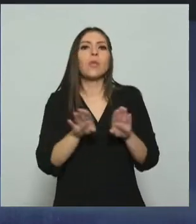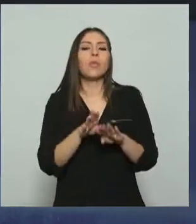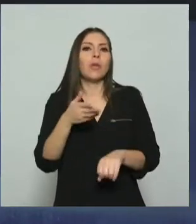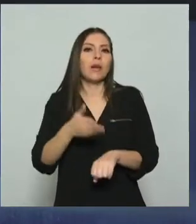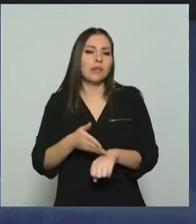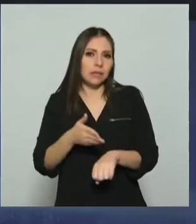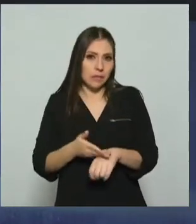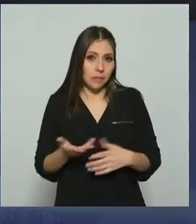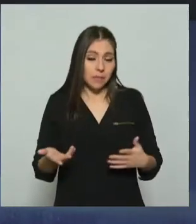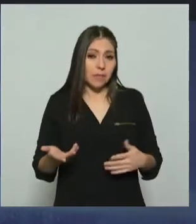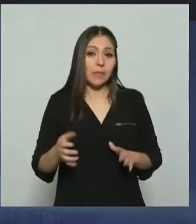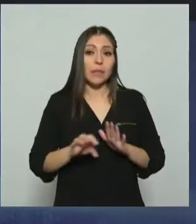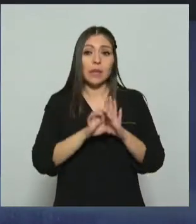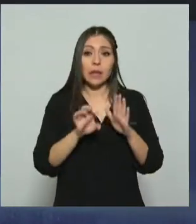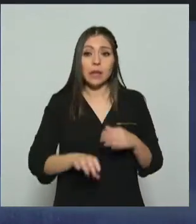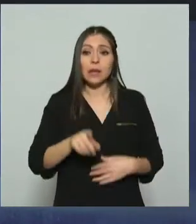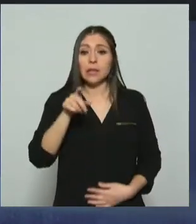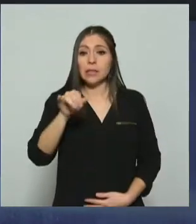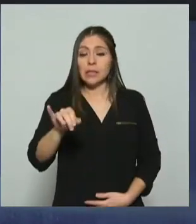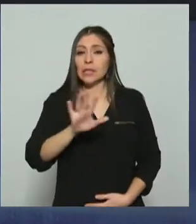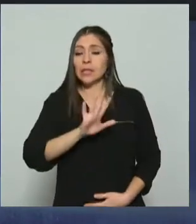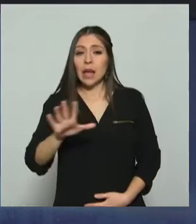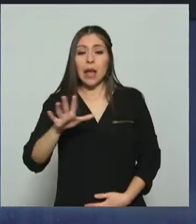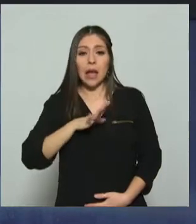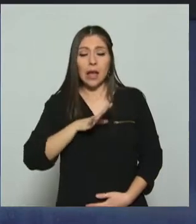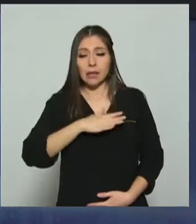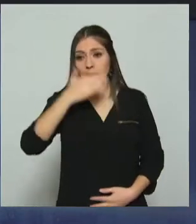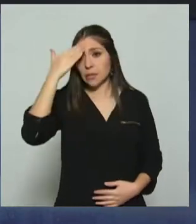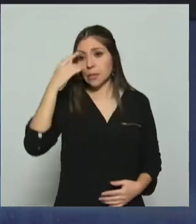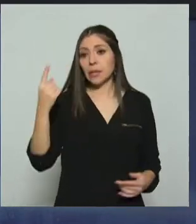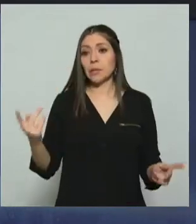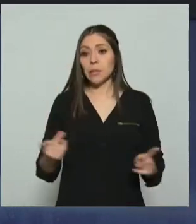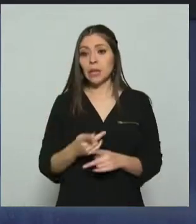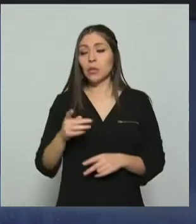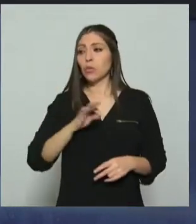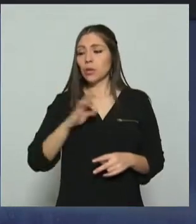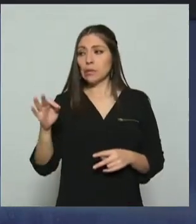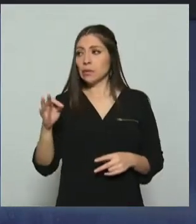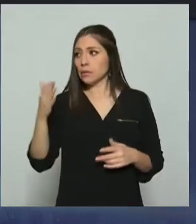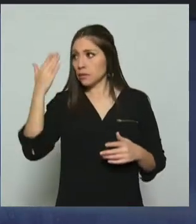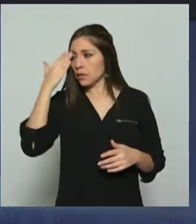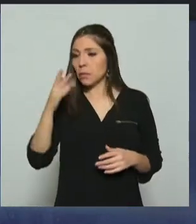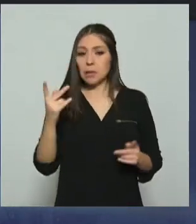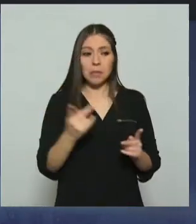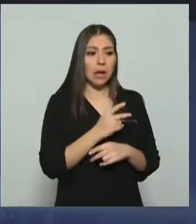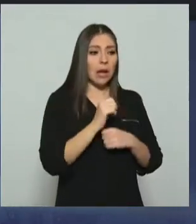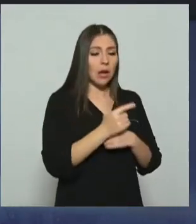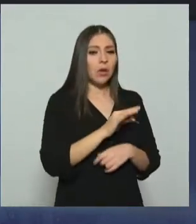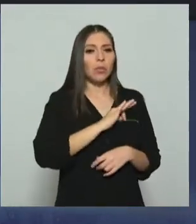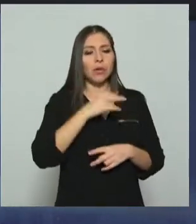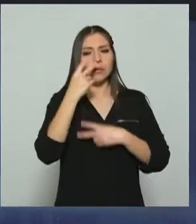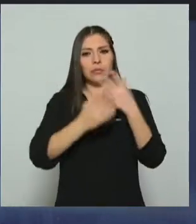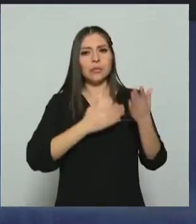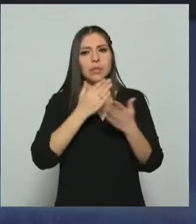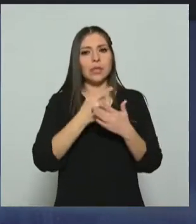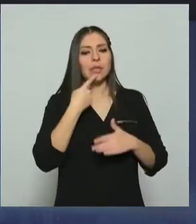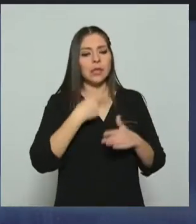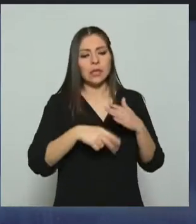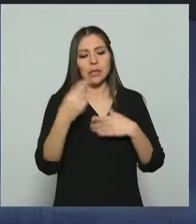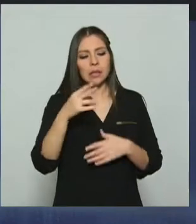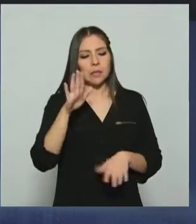el llamado a que si ya estamos con el entramado jurídico y la posibilidad de denunciar este tipo de delitos, este tipo de cuestiones, me parece que es